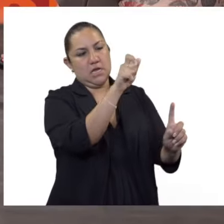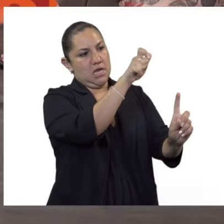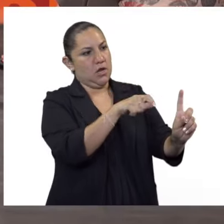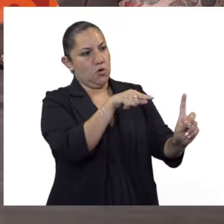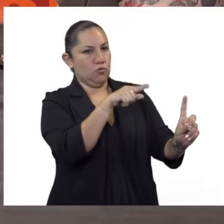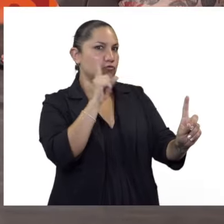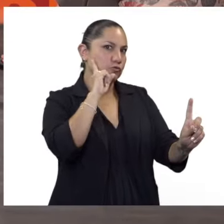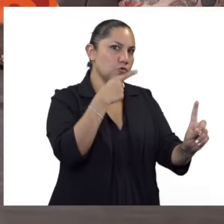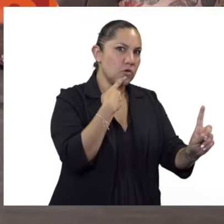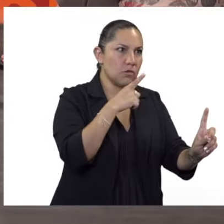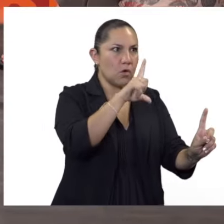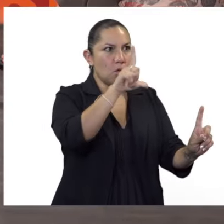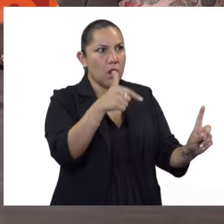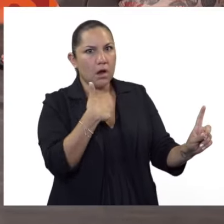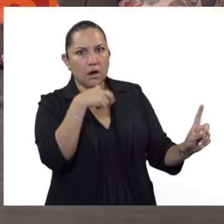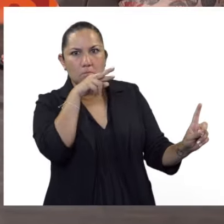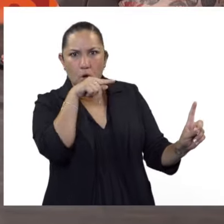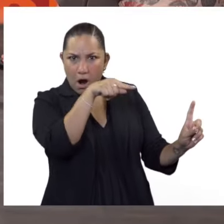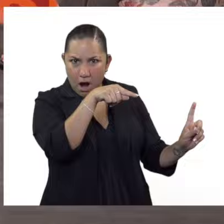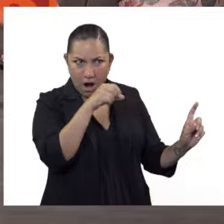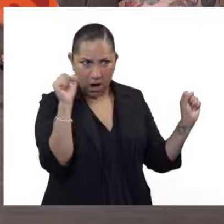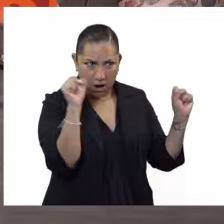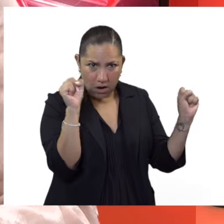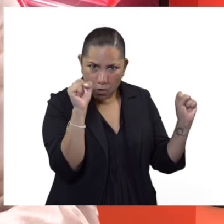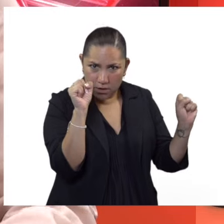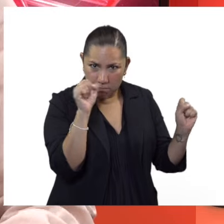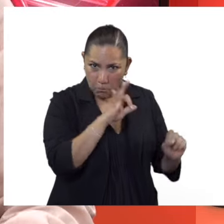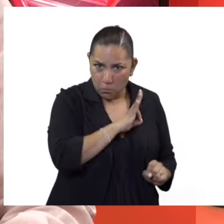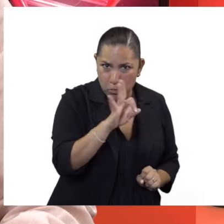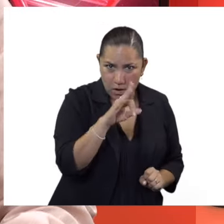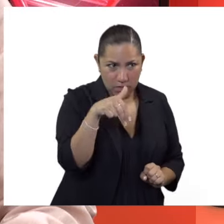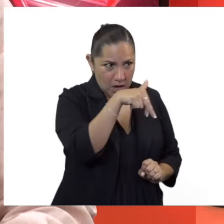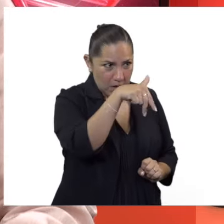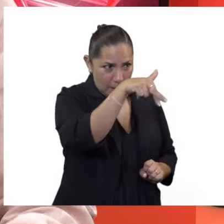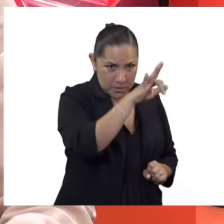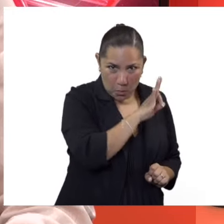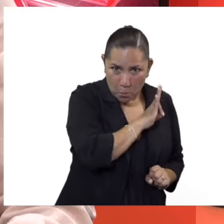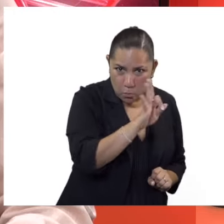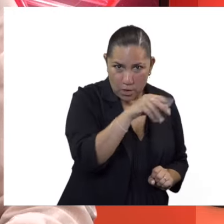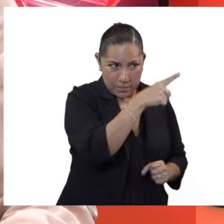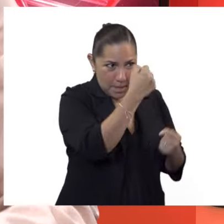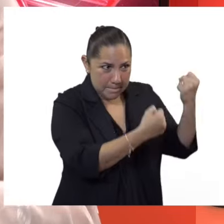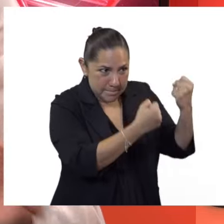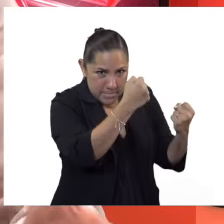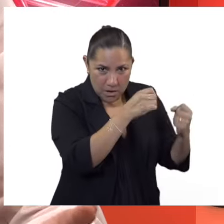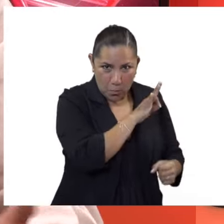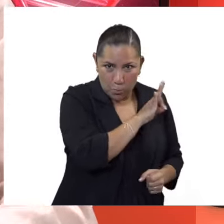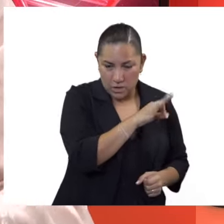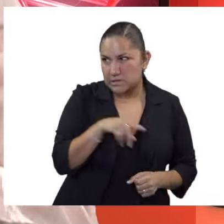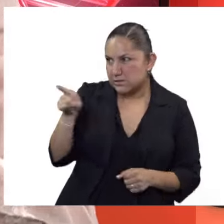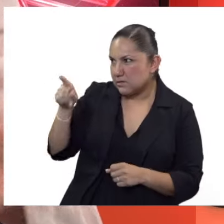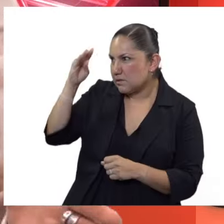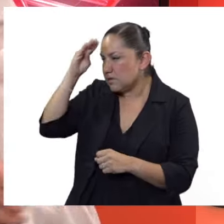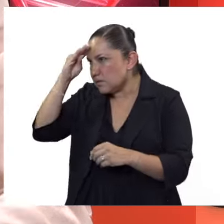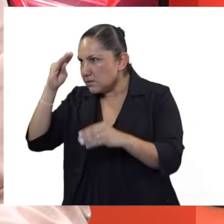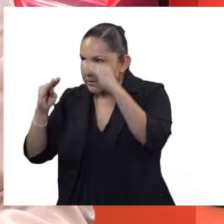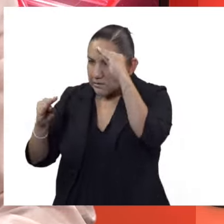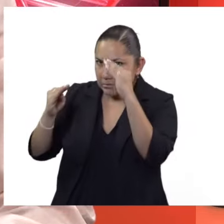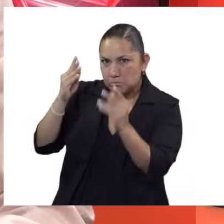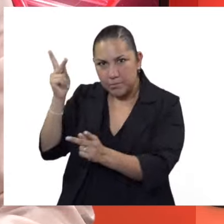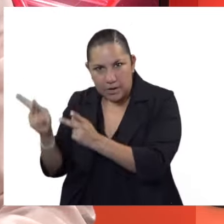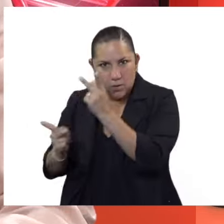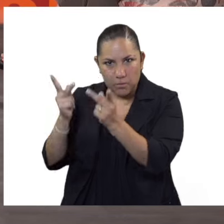sordo dices pues qué va a pasar va a poder caminar correr va a poder manejar va a poder ir aquí y